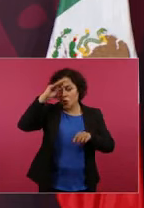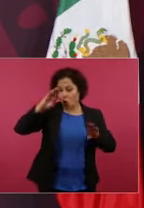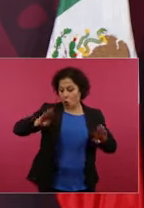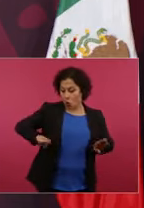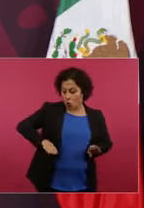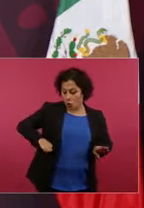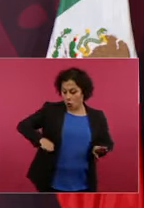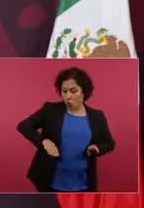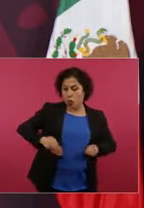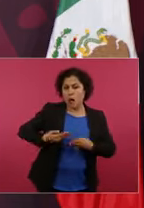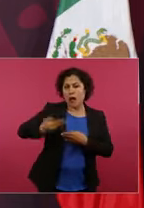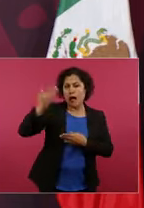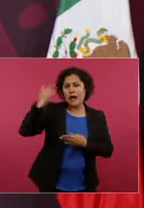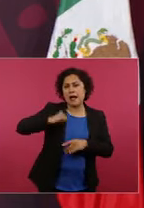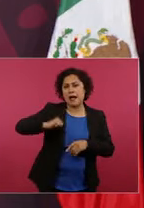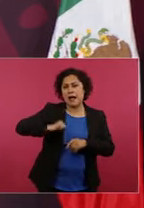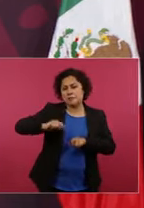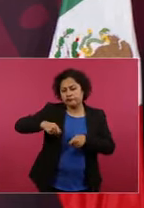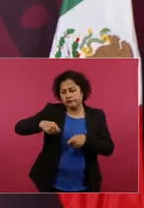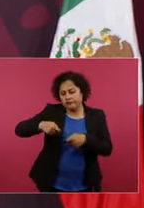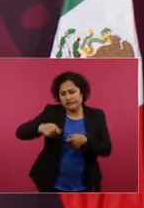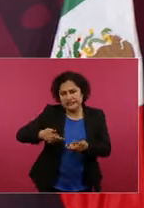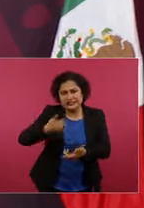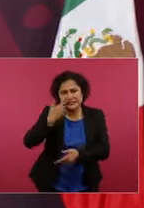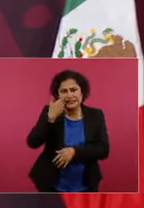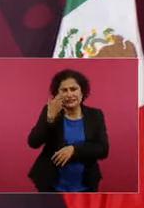lo internalizan,